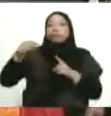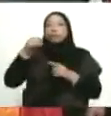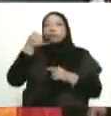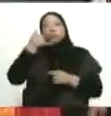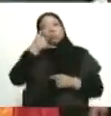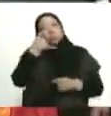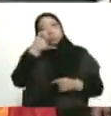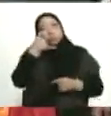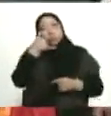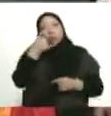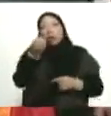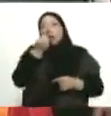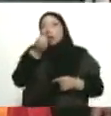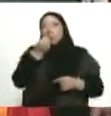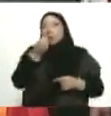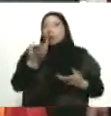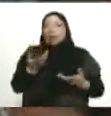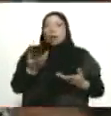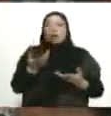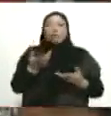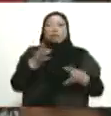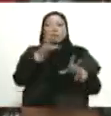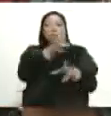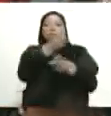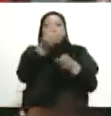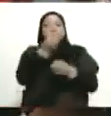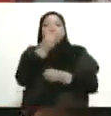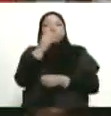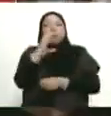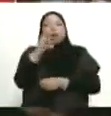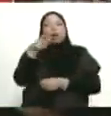el CLA. A Joan. ¿Joan es qué?